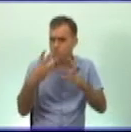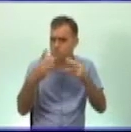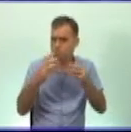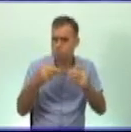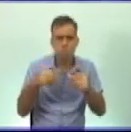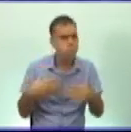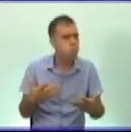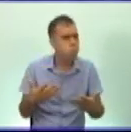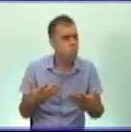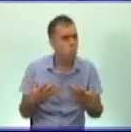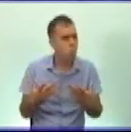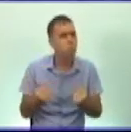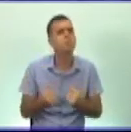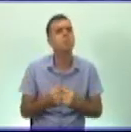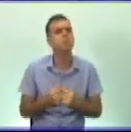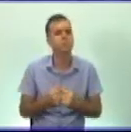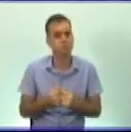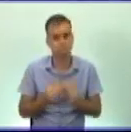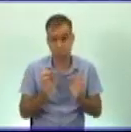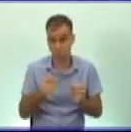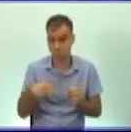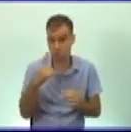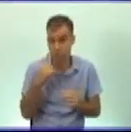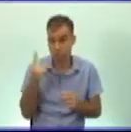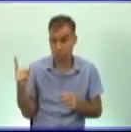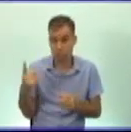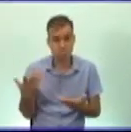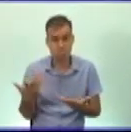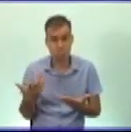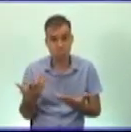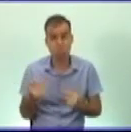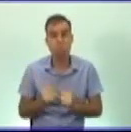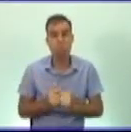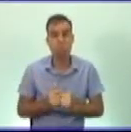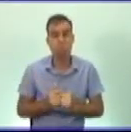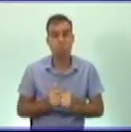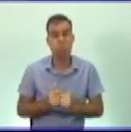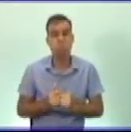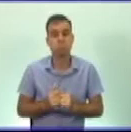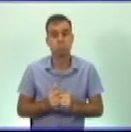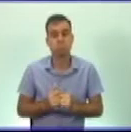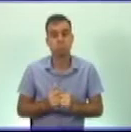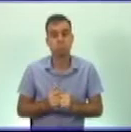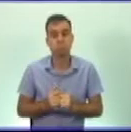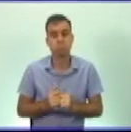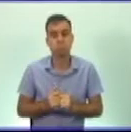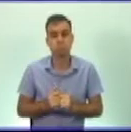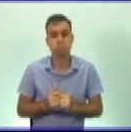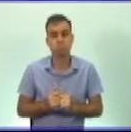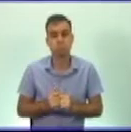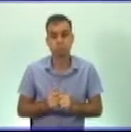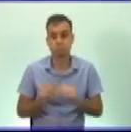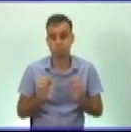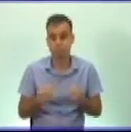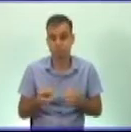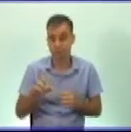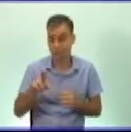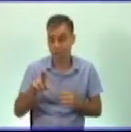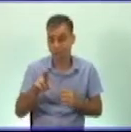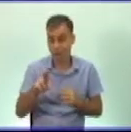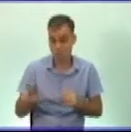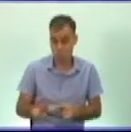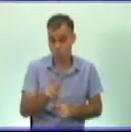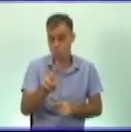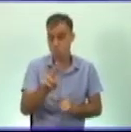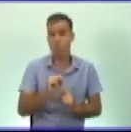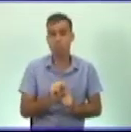ahí? Bueno, observen ahí cómo claramente si tenemos R al cuadrado, o sea, el radio al cuadrado